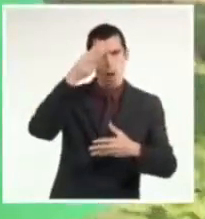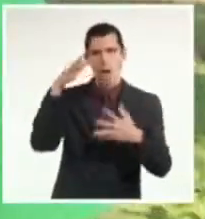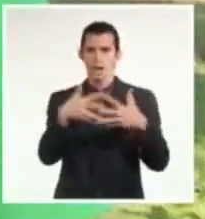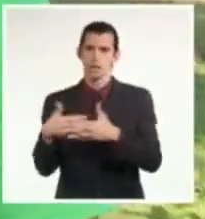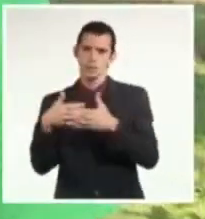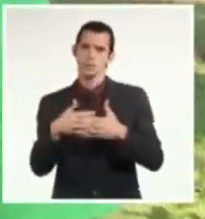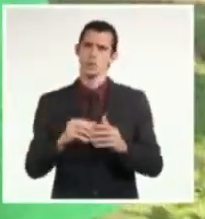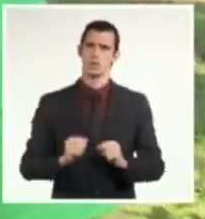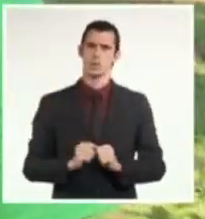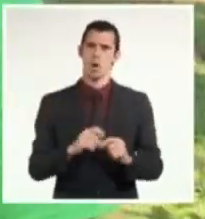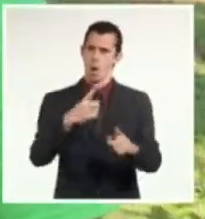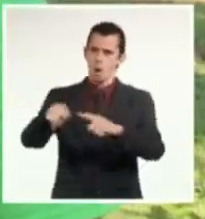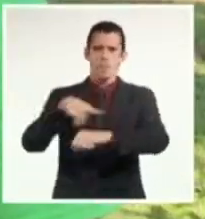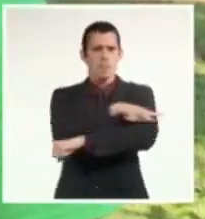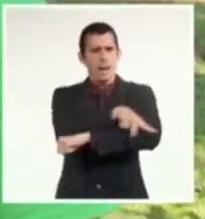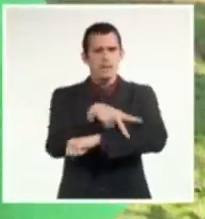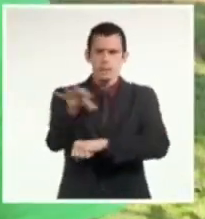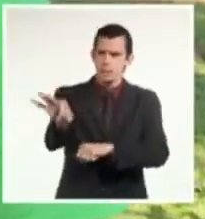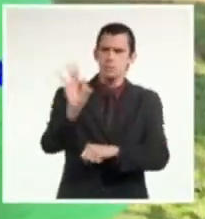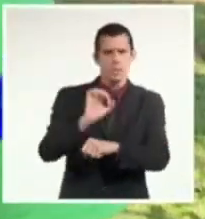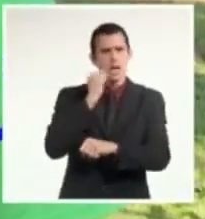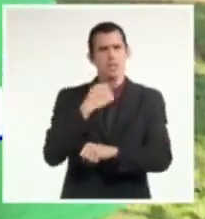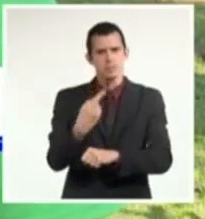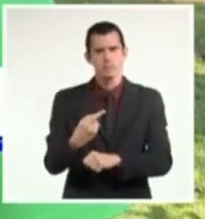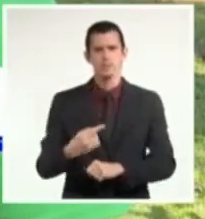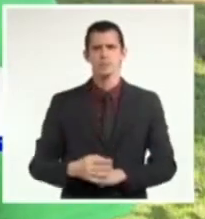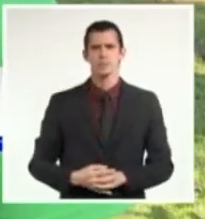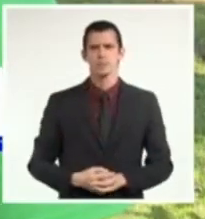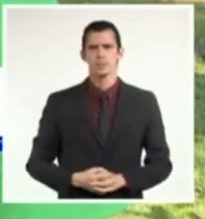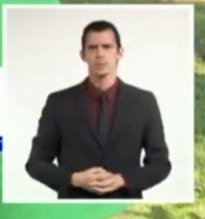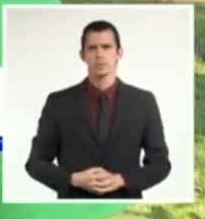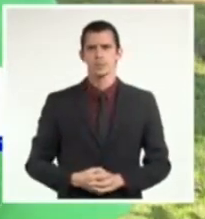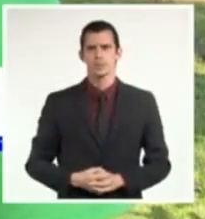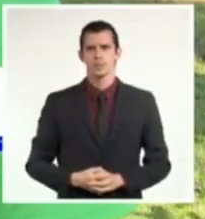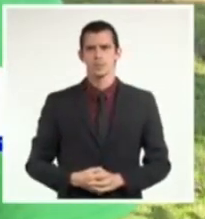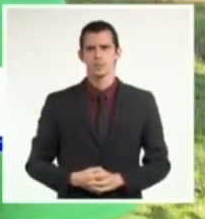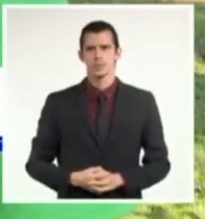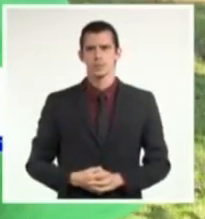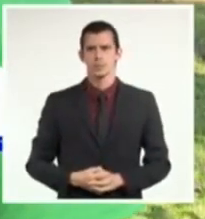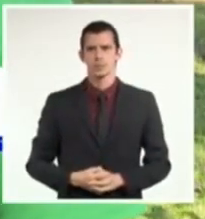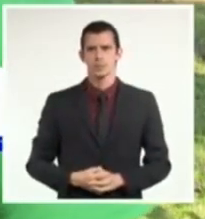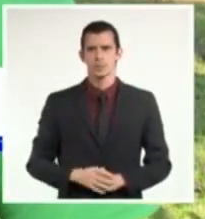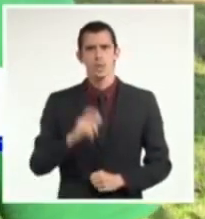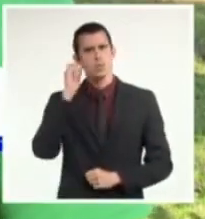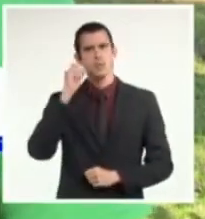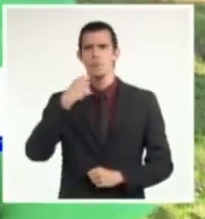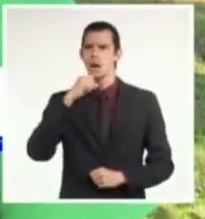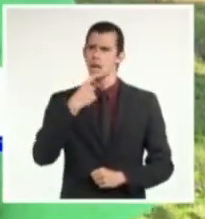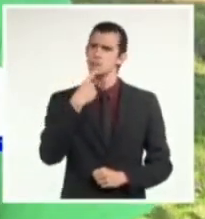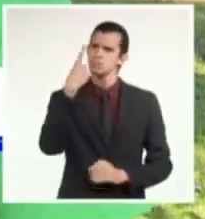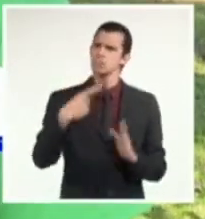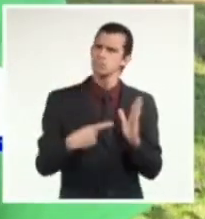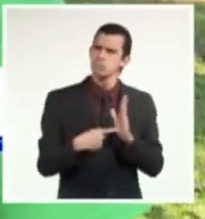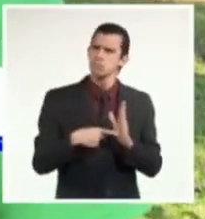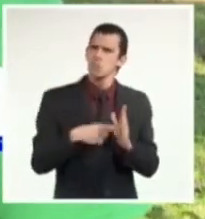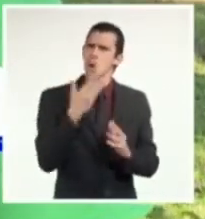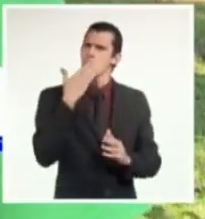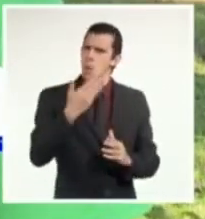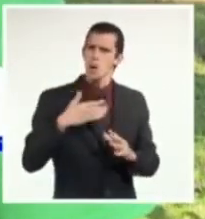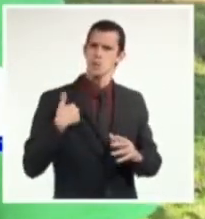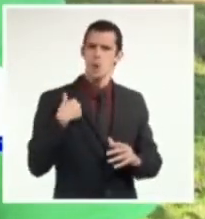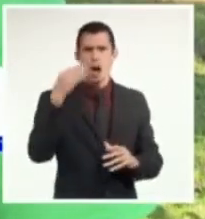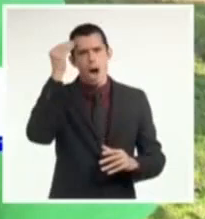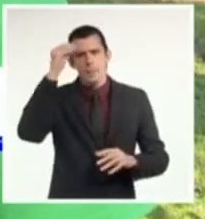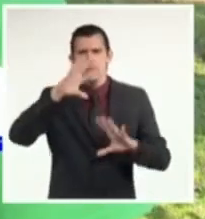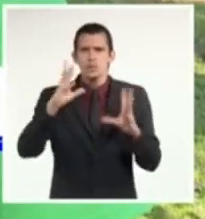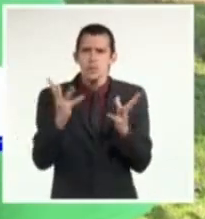mundo. Para nosotros ha estado muy importante aprender del proceso en Cuba, el